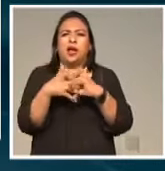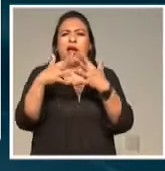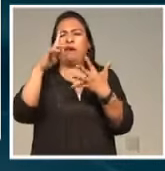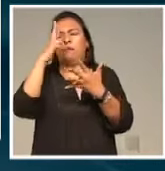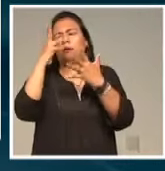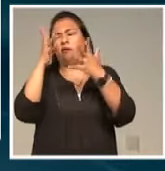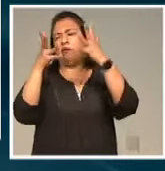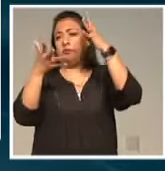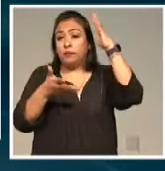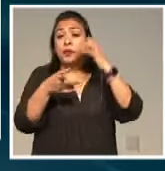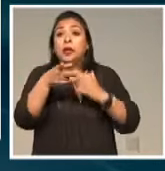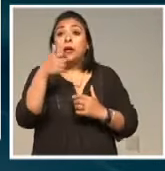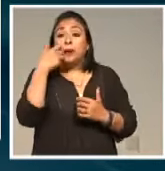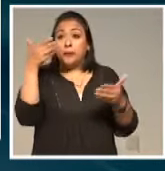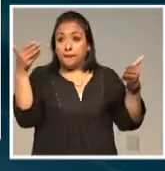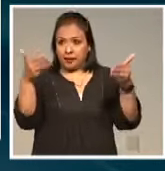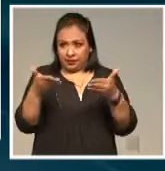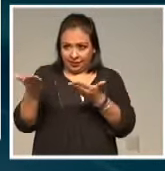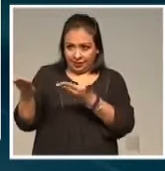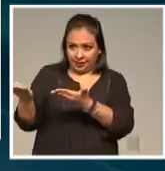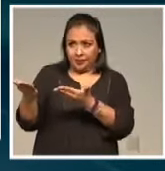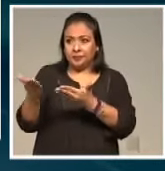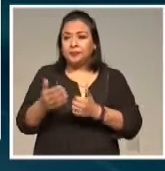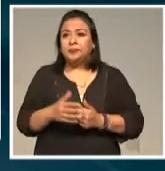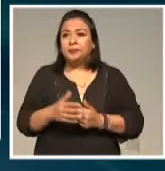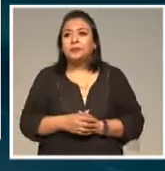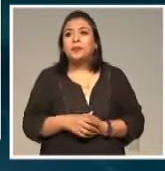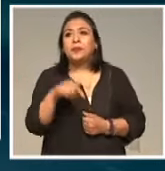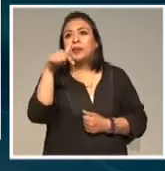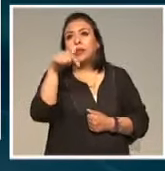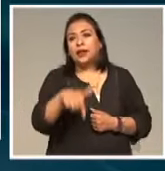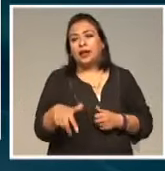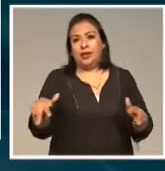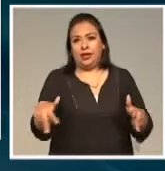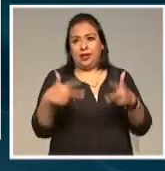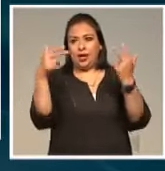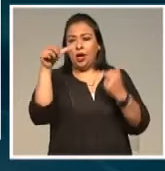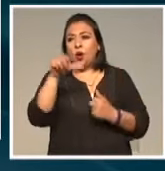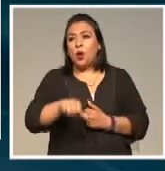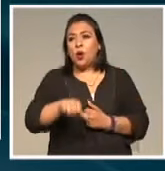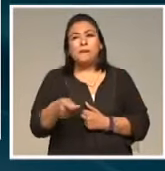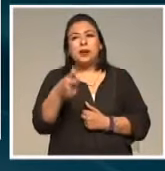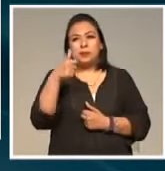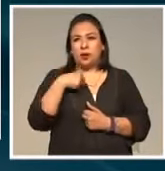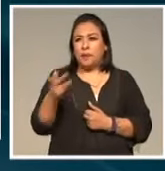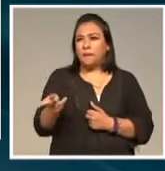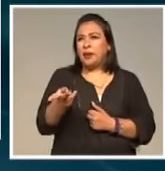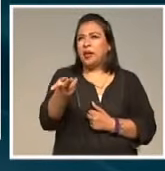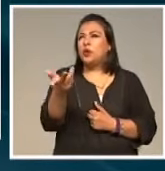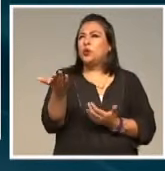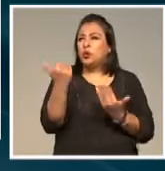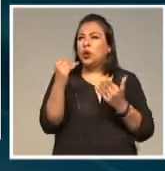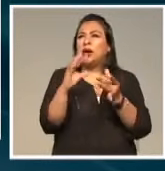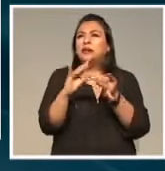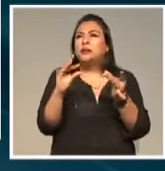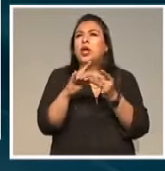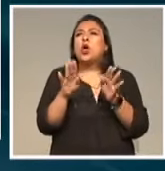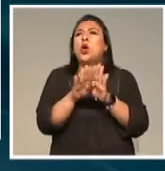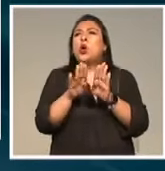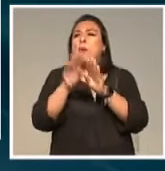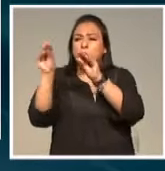violencia. Quiero pues presentarte en este espacio y en primer lugar te preguntaría un poco que me contaras cómo